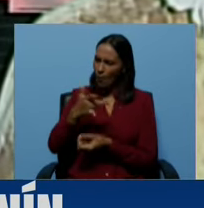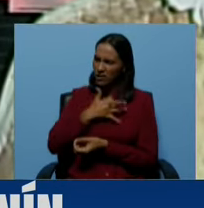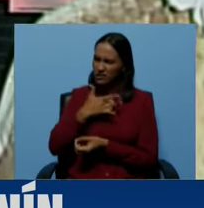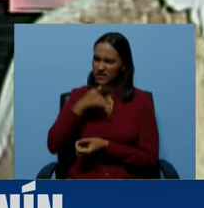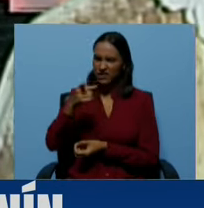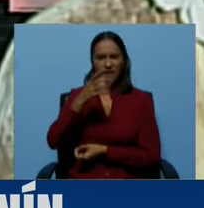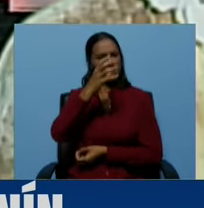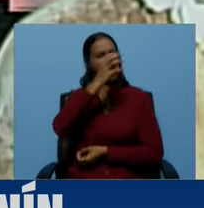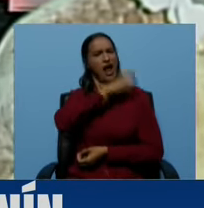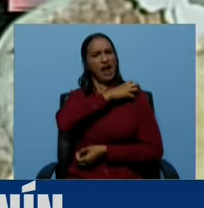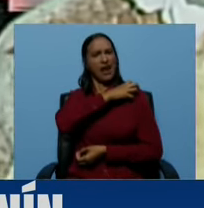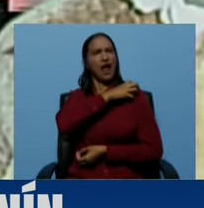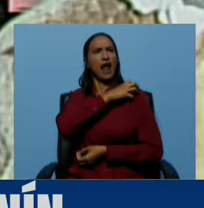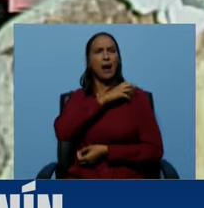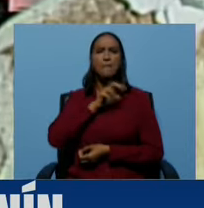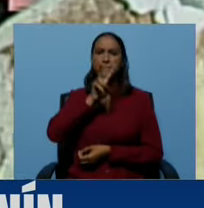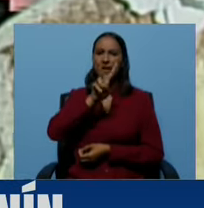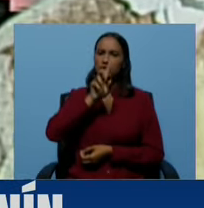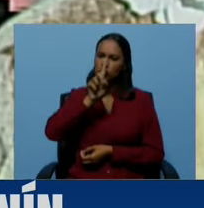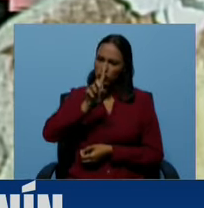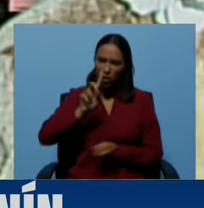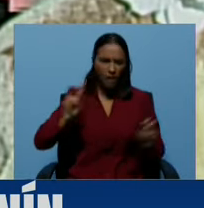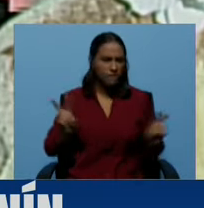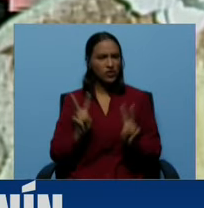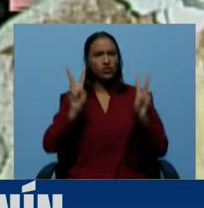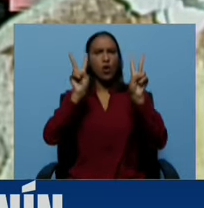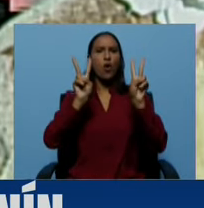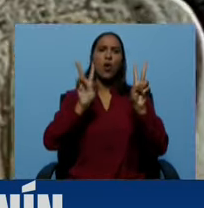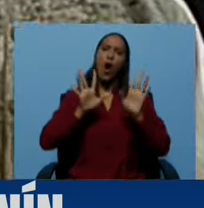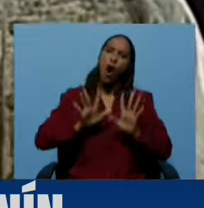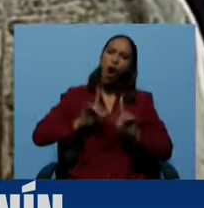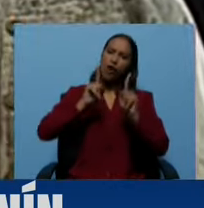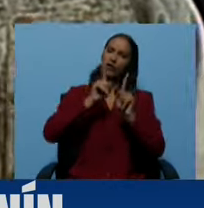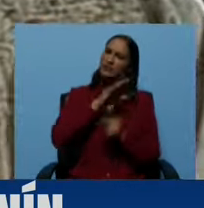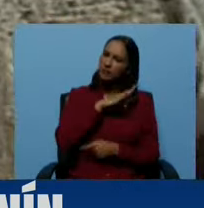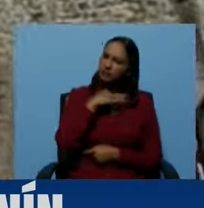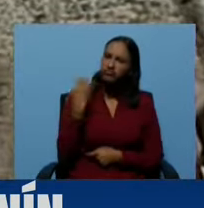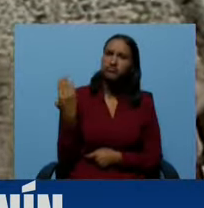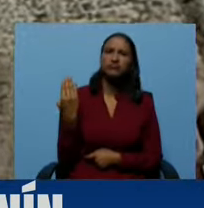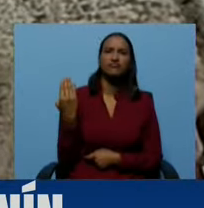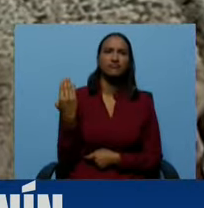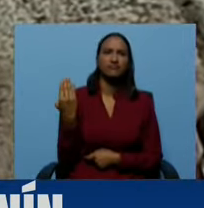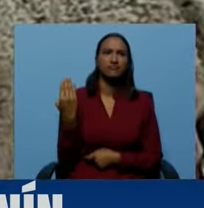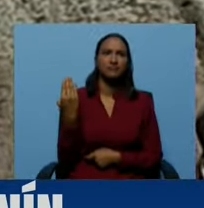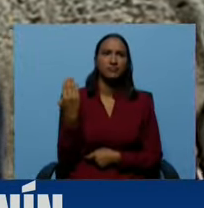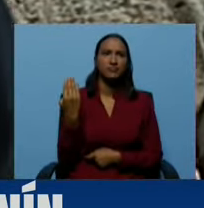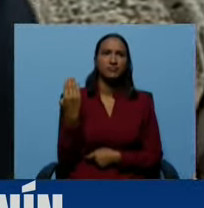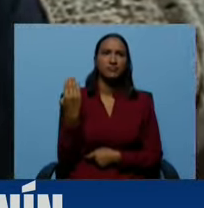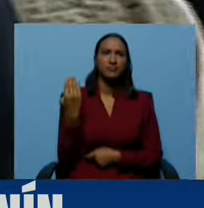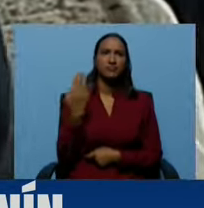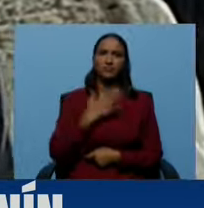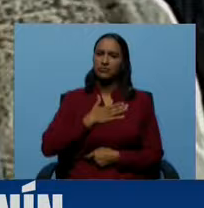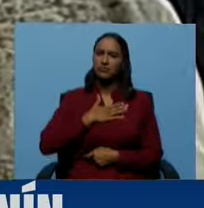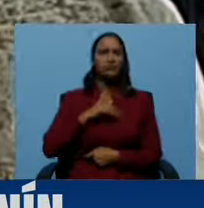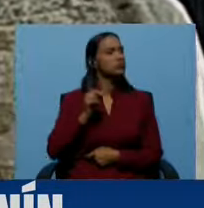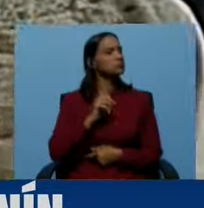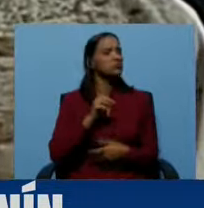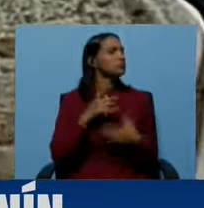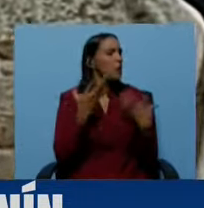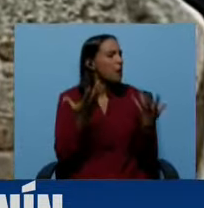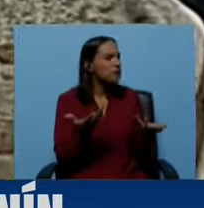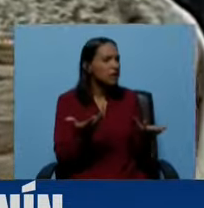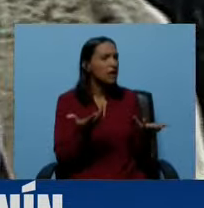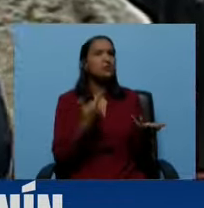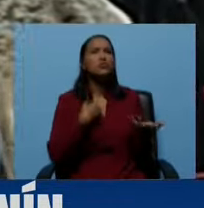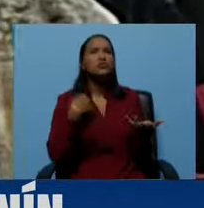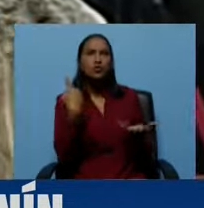21 victorias, 11 derrotas y un naufragio no pasan en vano, mi general. Yo solo